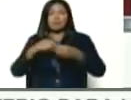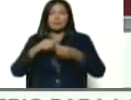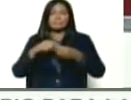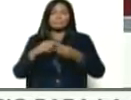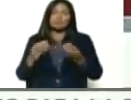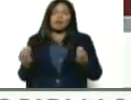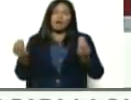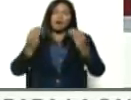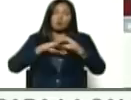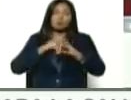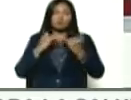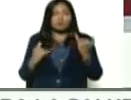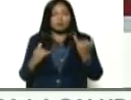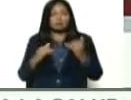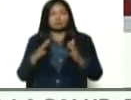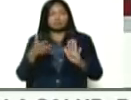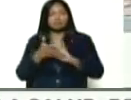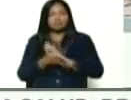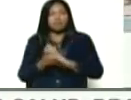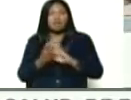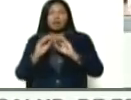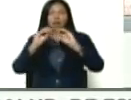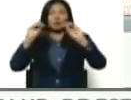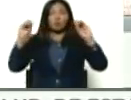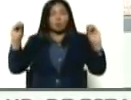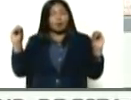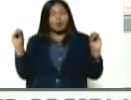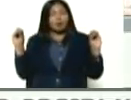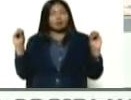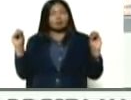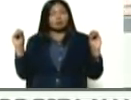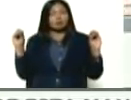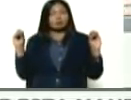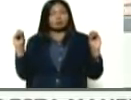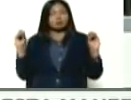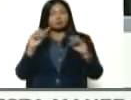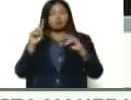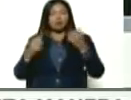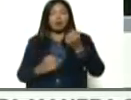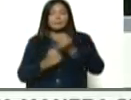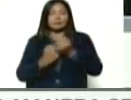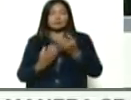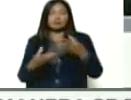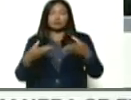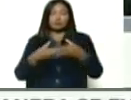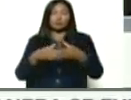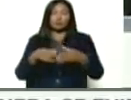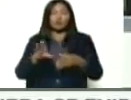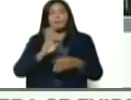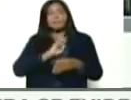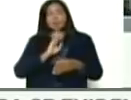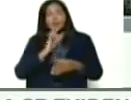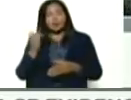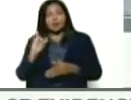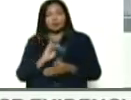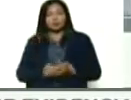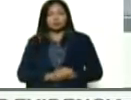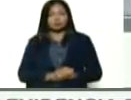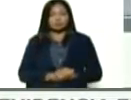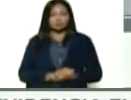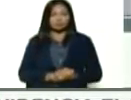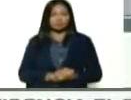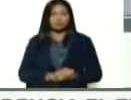consenso de ir a una consulta con las bases del partido socialista unido de venezuela